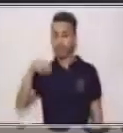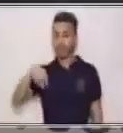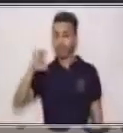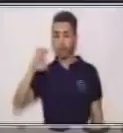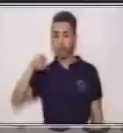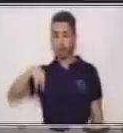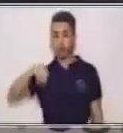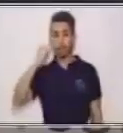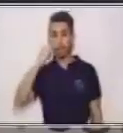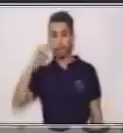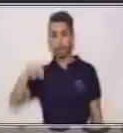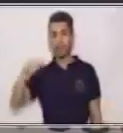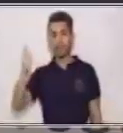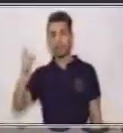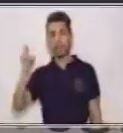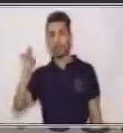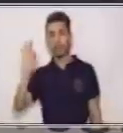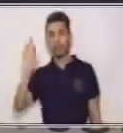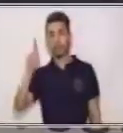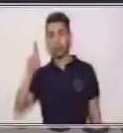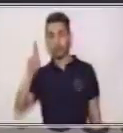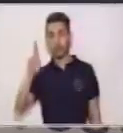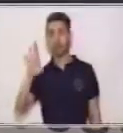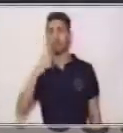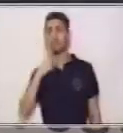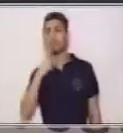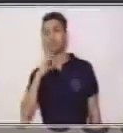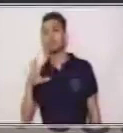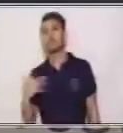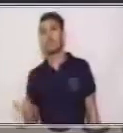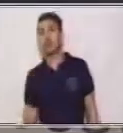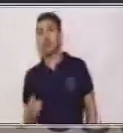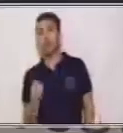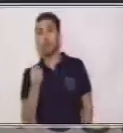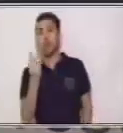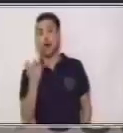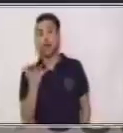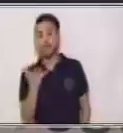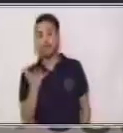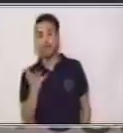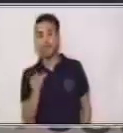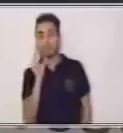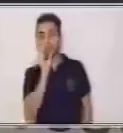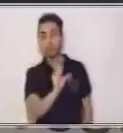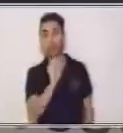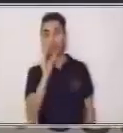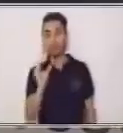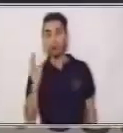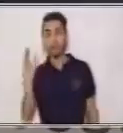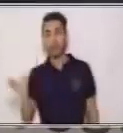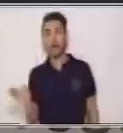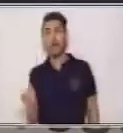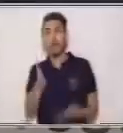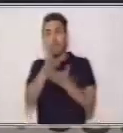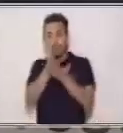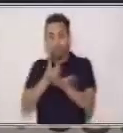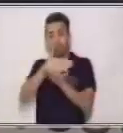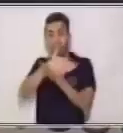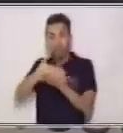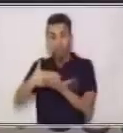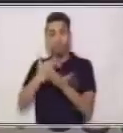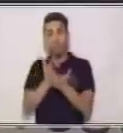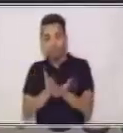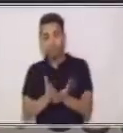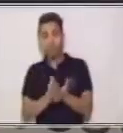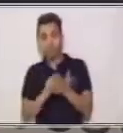denominador. El denominador nos indica en cuántas partes tiene que estar dividida nuestra unidad. Vamos